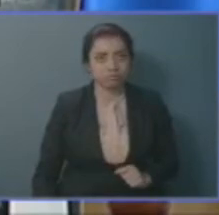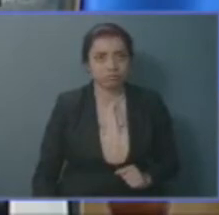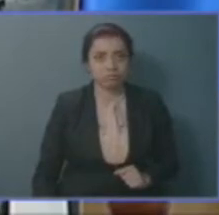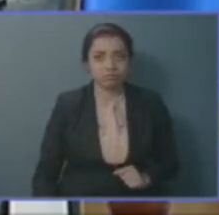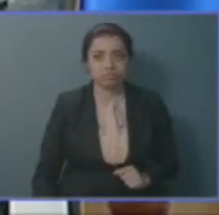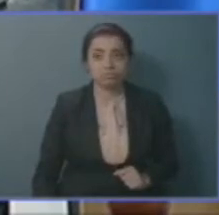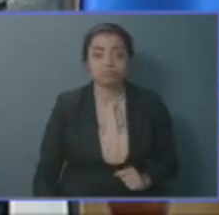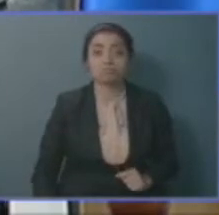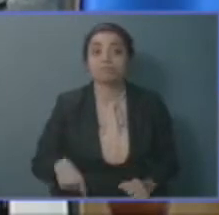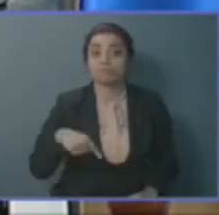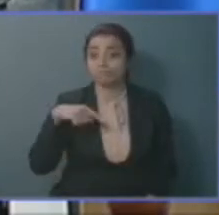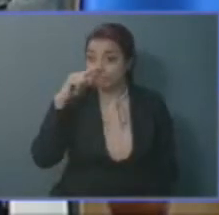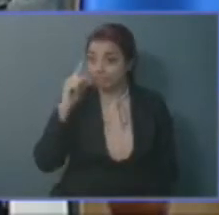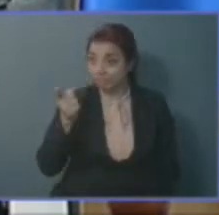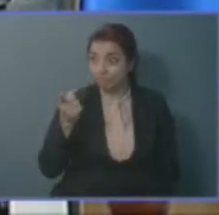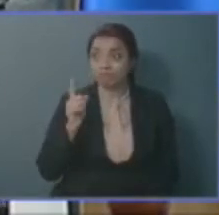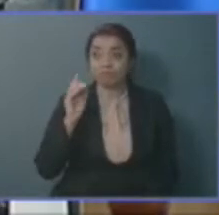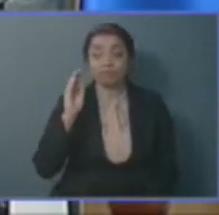De tal manera